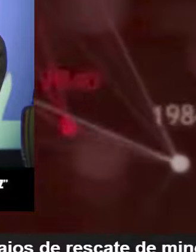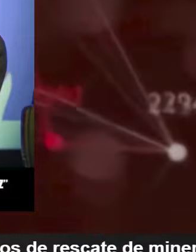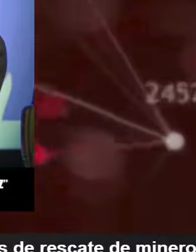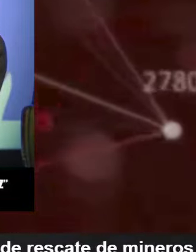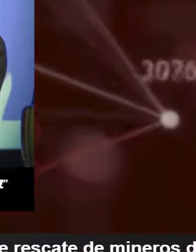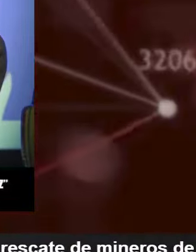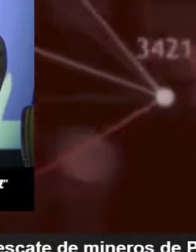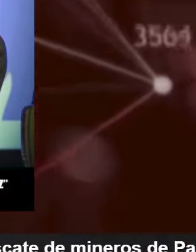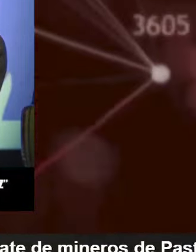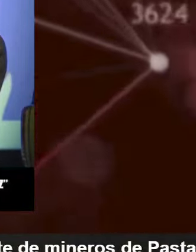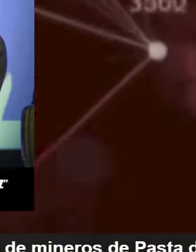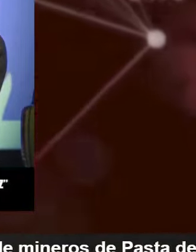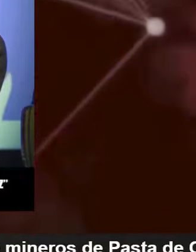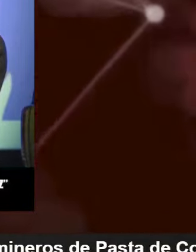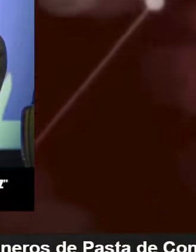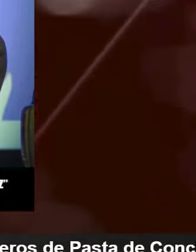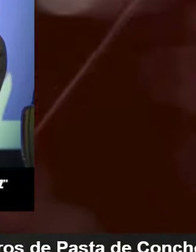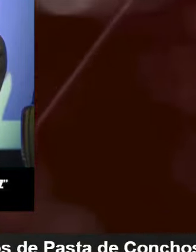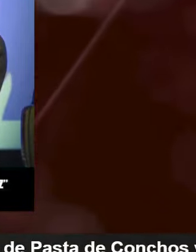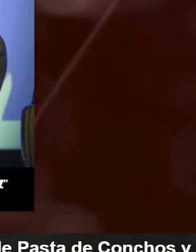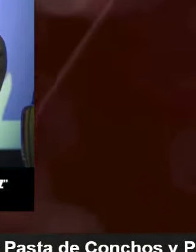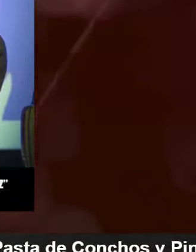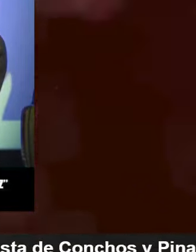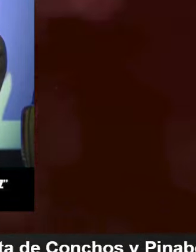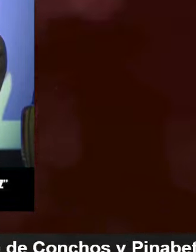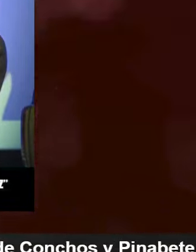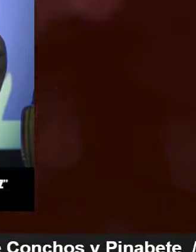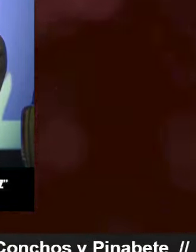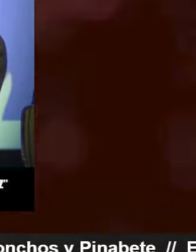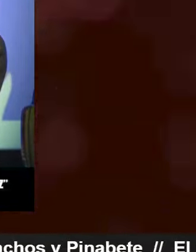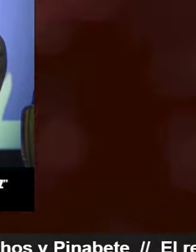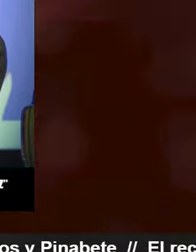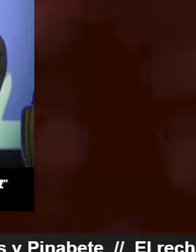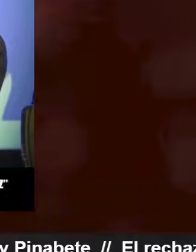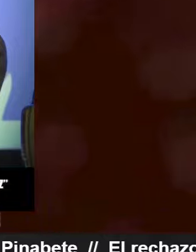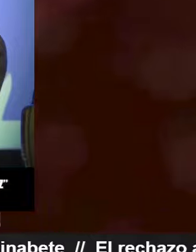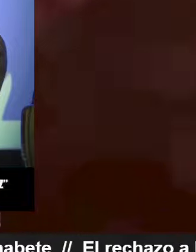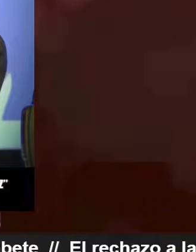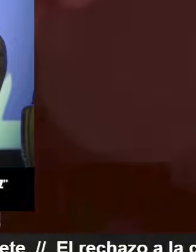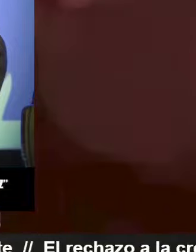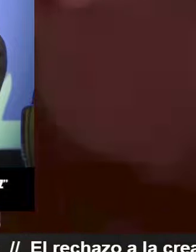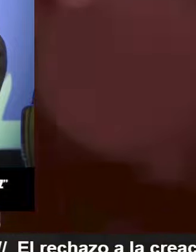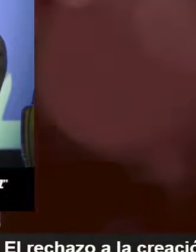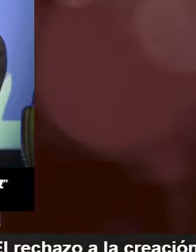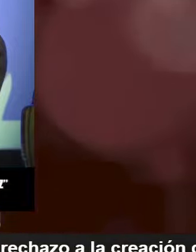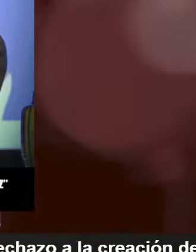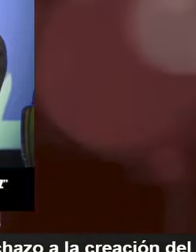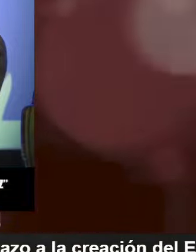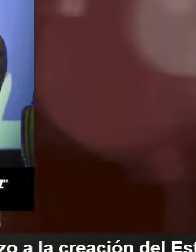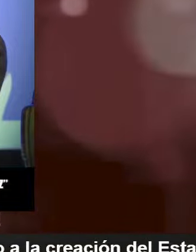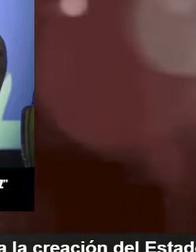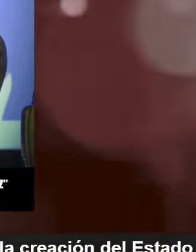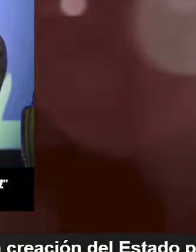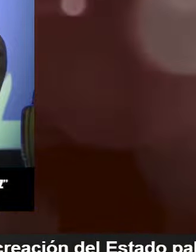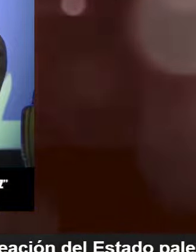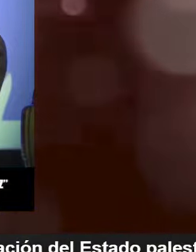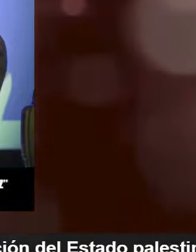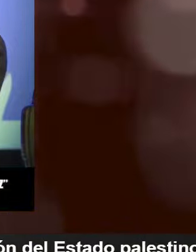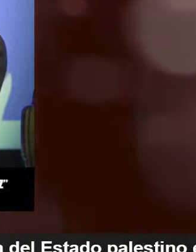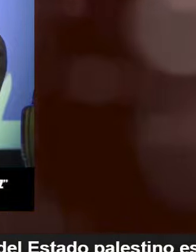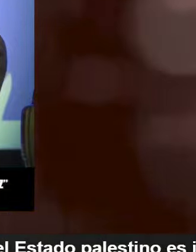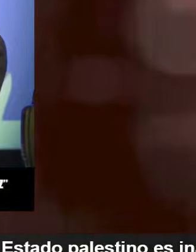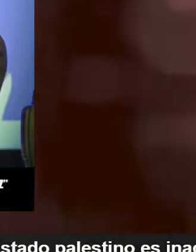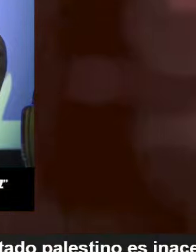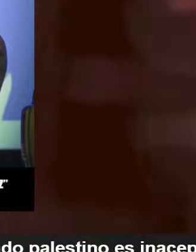asociaciones civiles e instituciones de educación superior con el árbitro electoral esa relación de la ahora promotor de